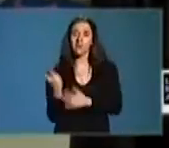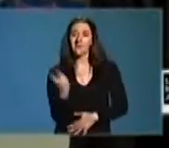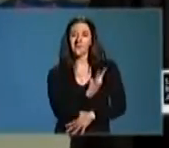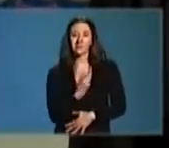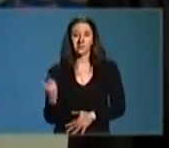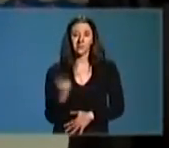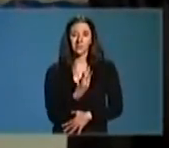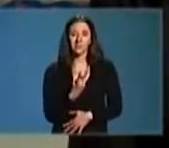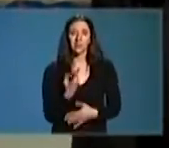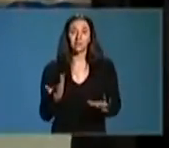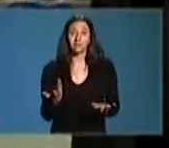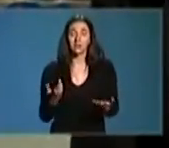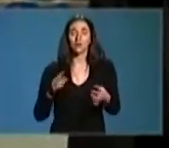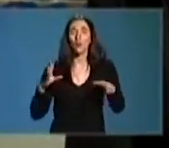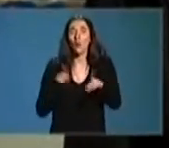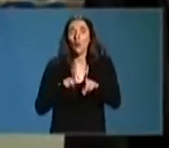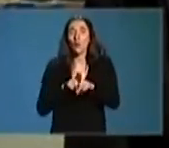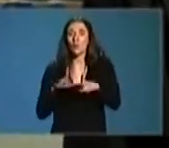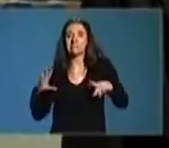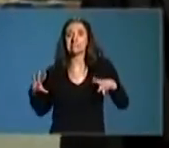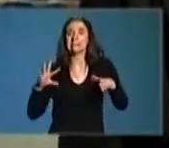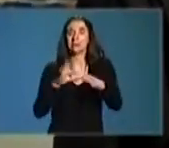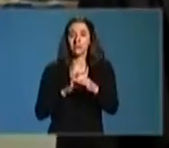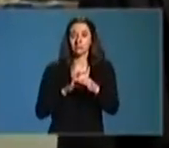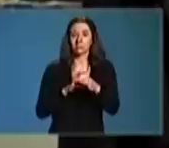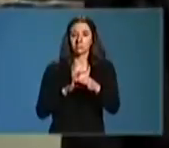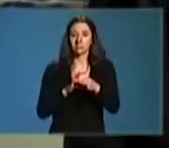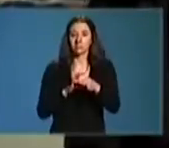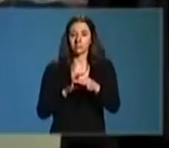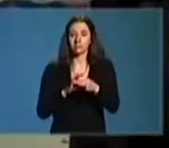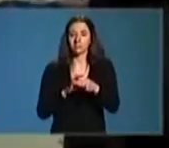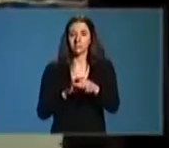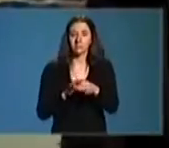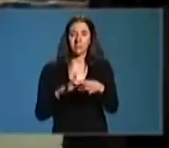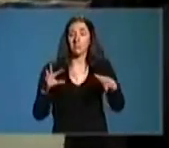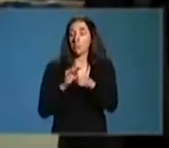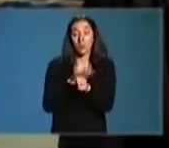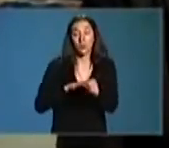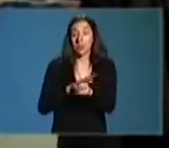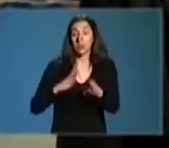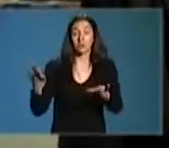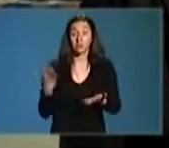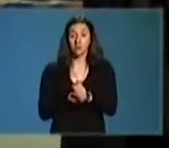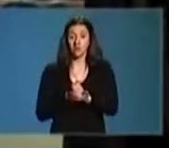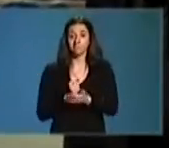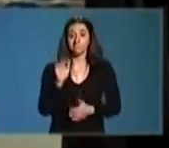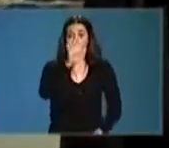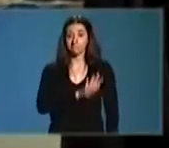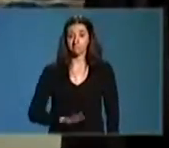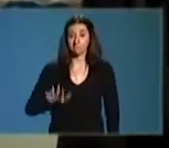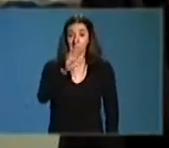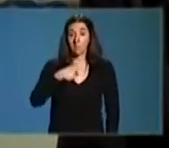ramón que era un nexo de unión entre entre o que a toda la provincia de luego pues también parece